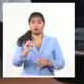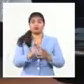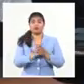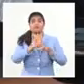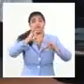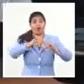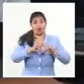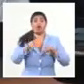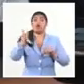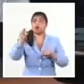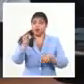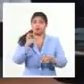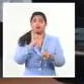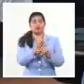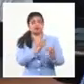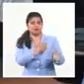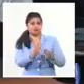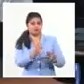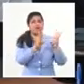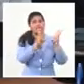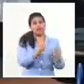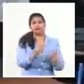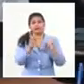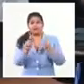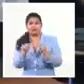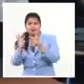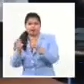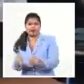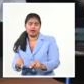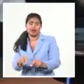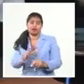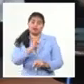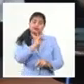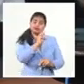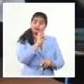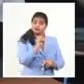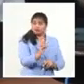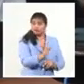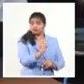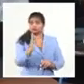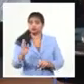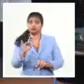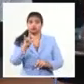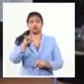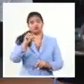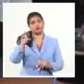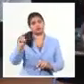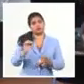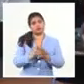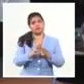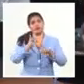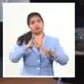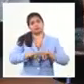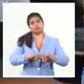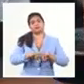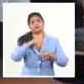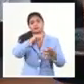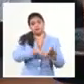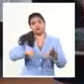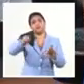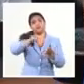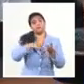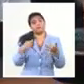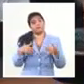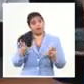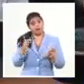hablando de cifras entre 700 y 900 megawatts si toda esta estrategia funciona